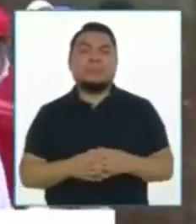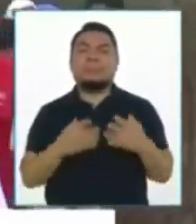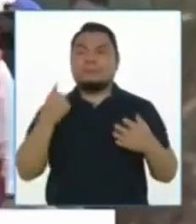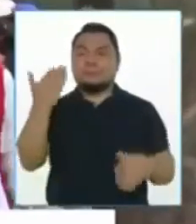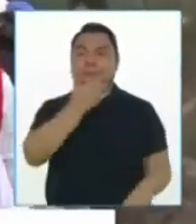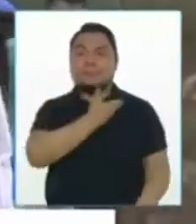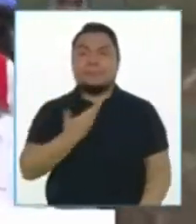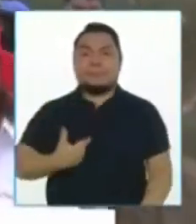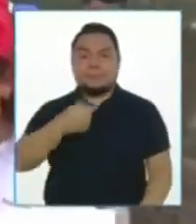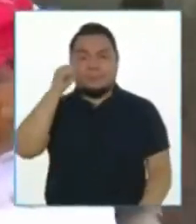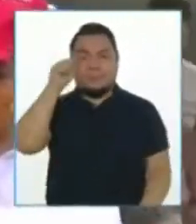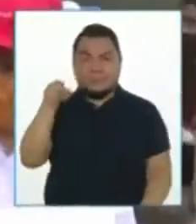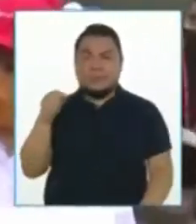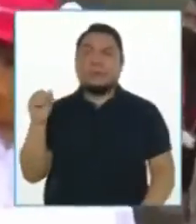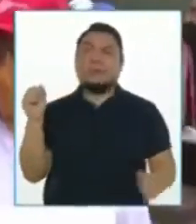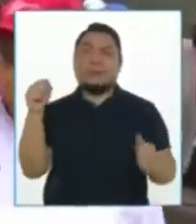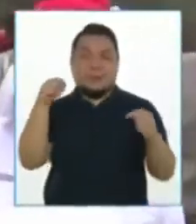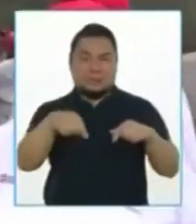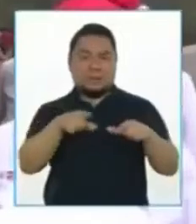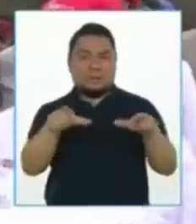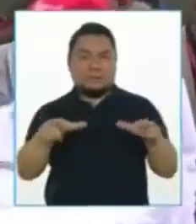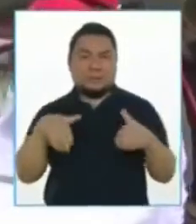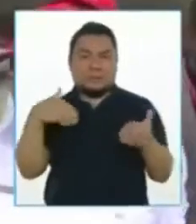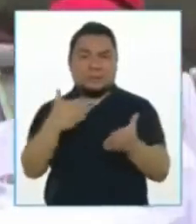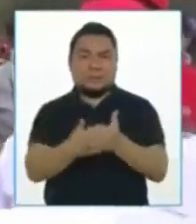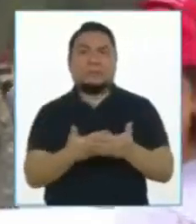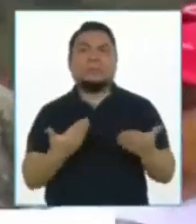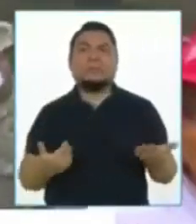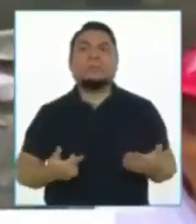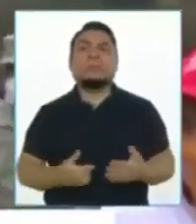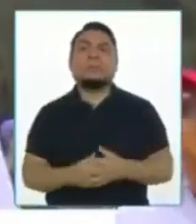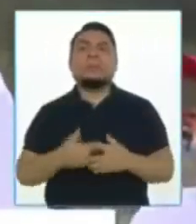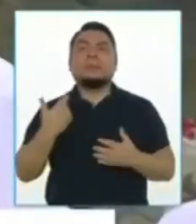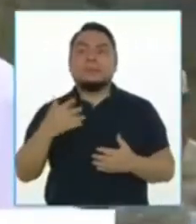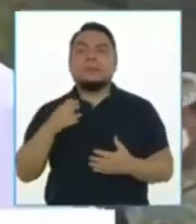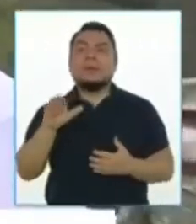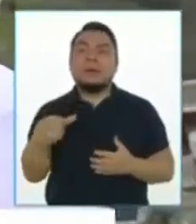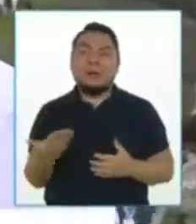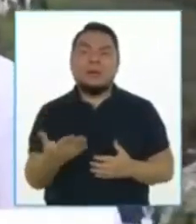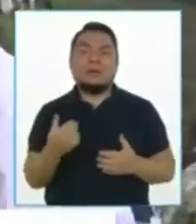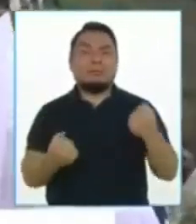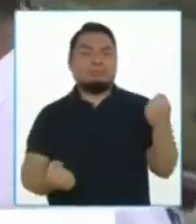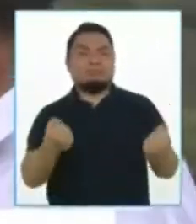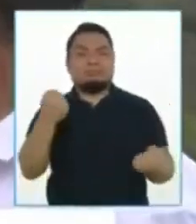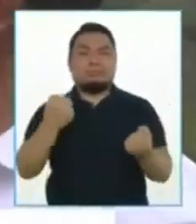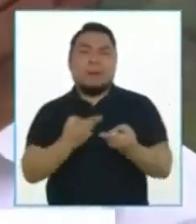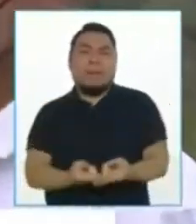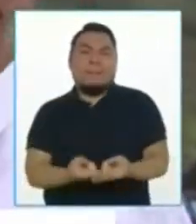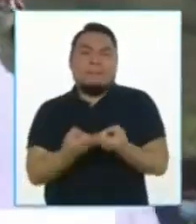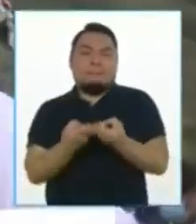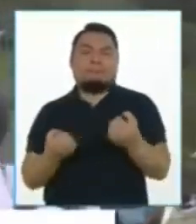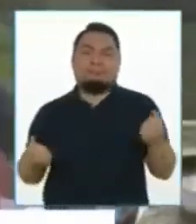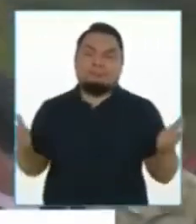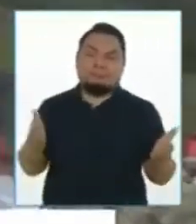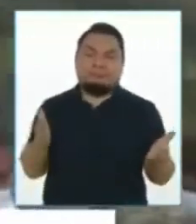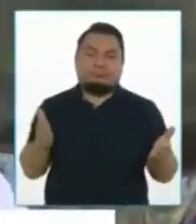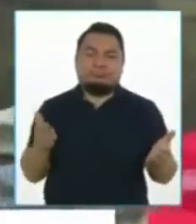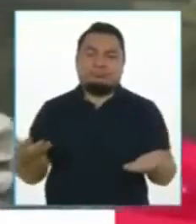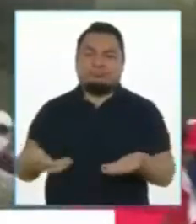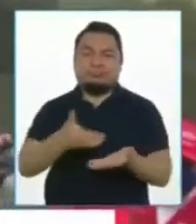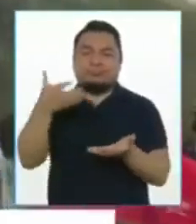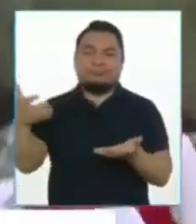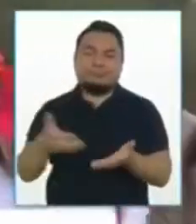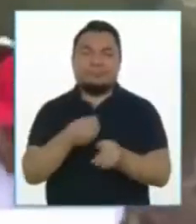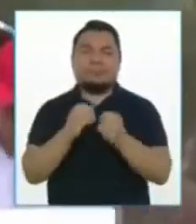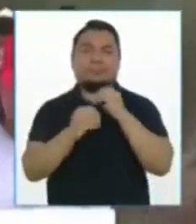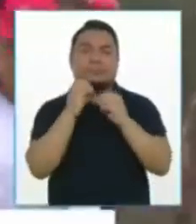El mandatario se acerca a este espacio donde se cuenta ya con la maquinaria pesada para